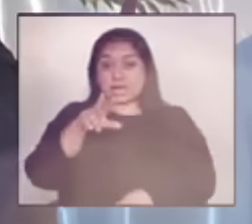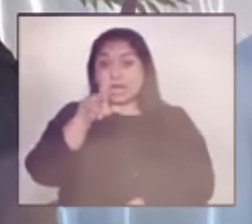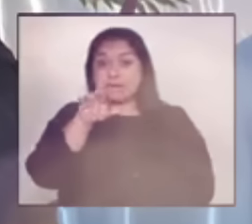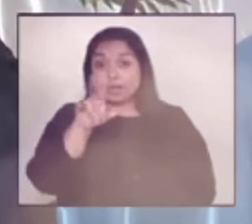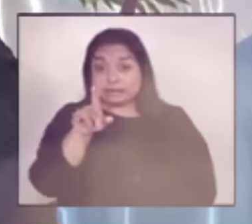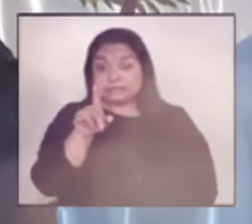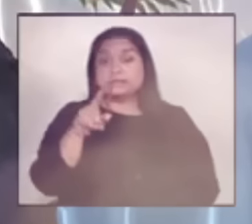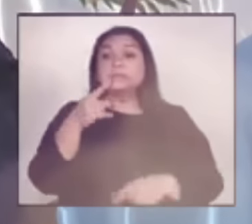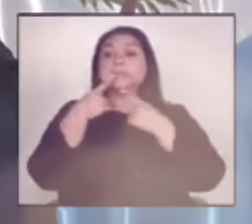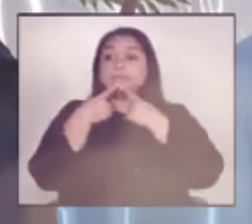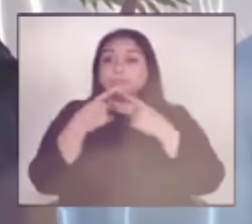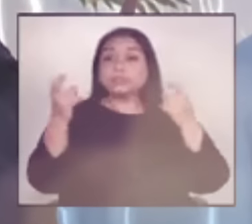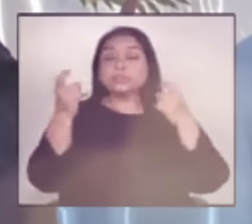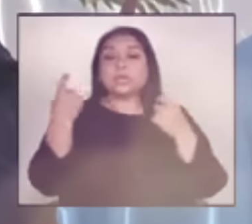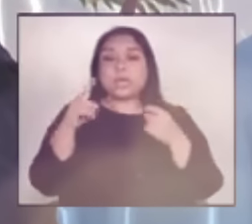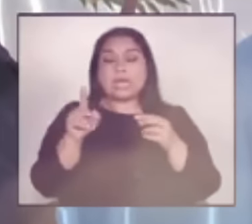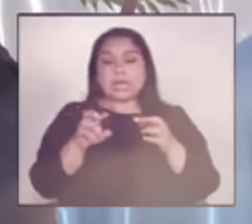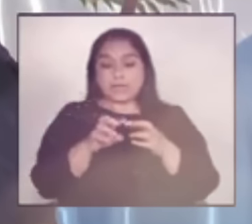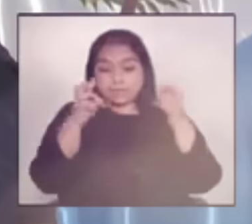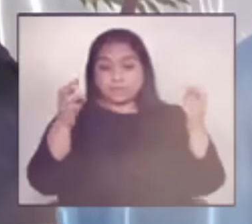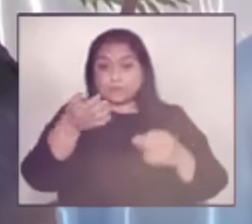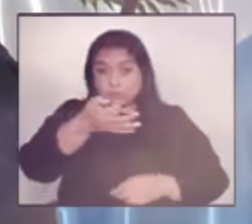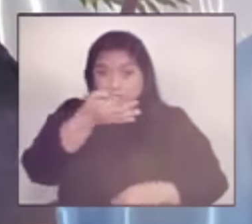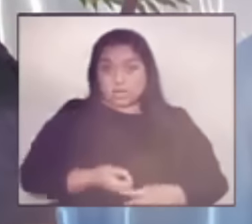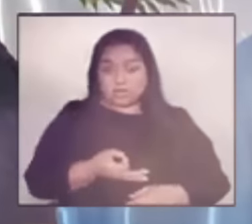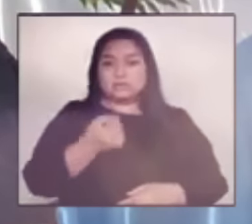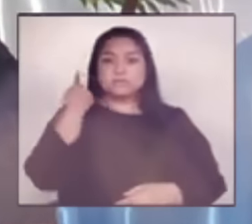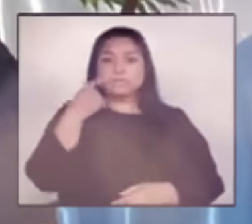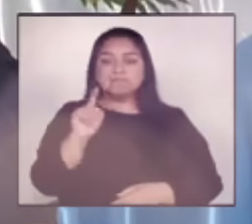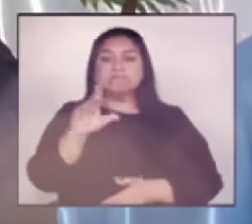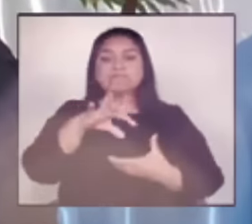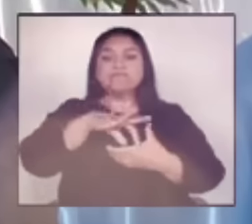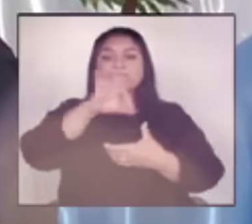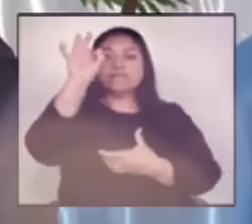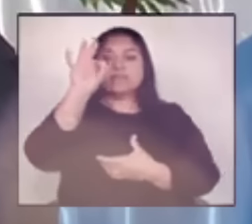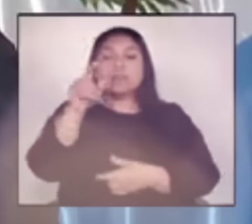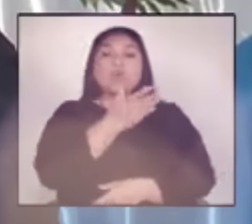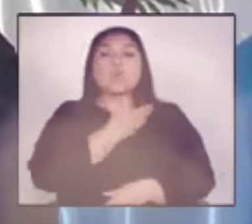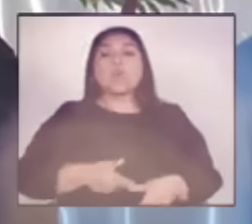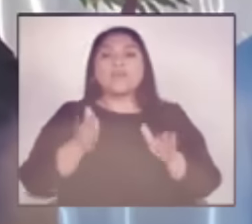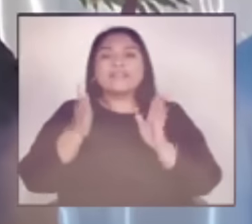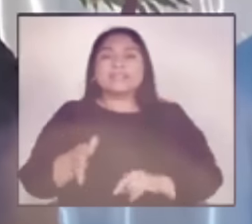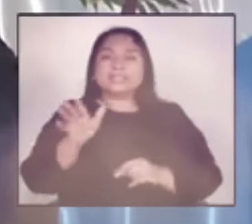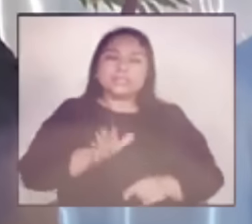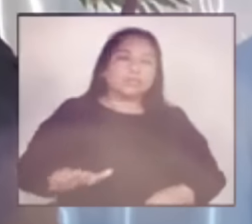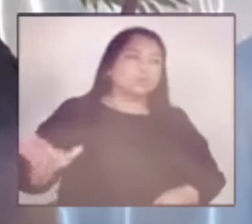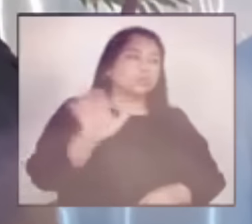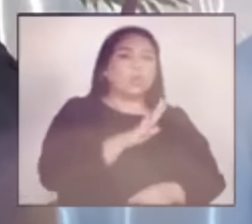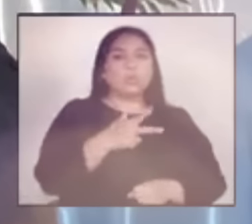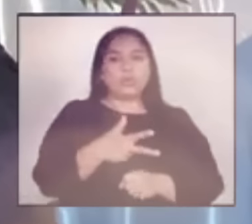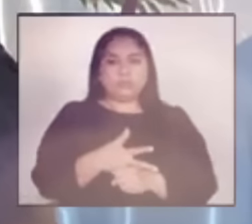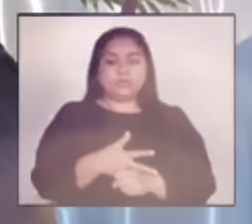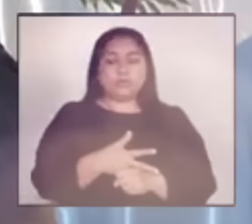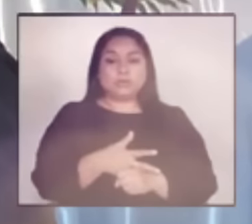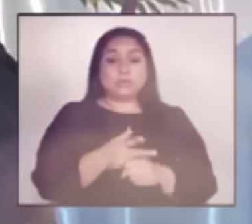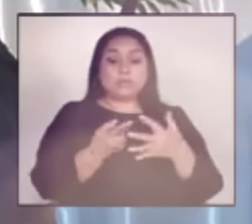candidaturas para la elección de gobernadores en todo el país. A